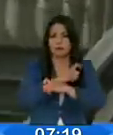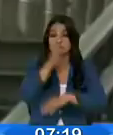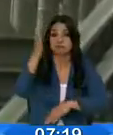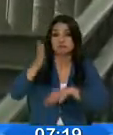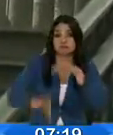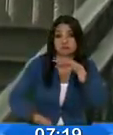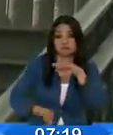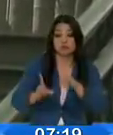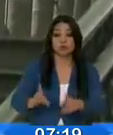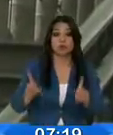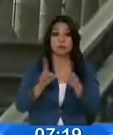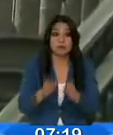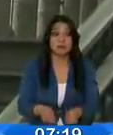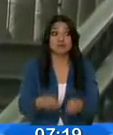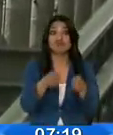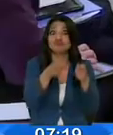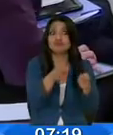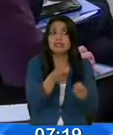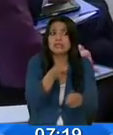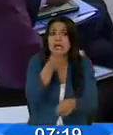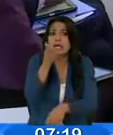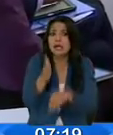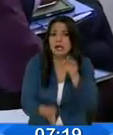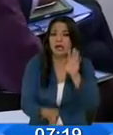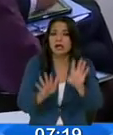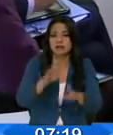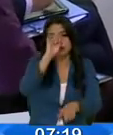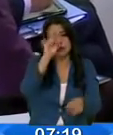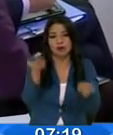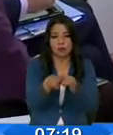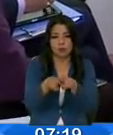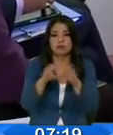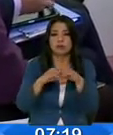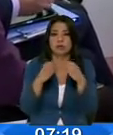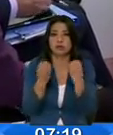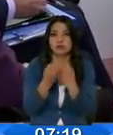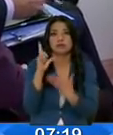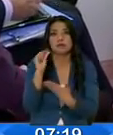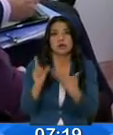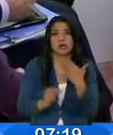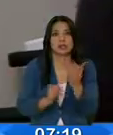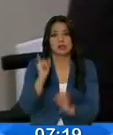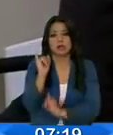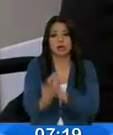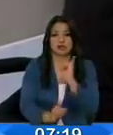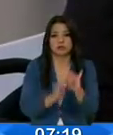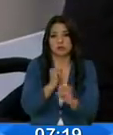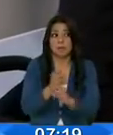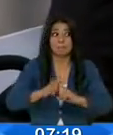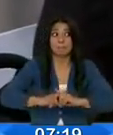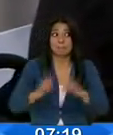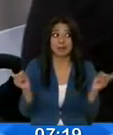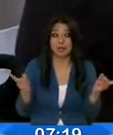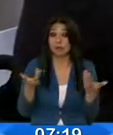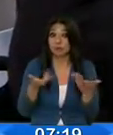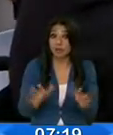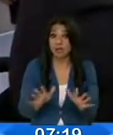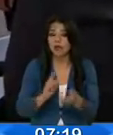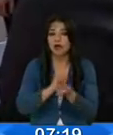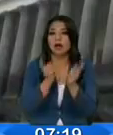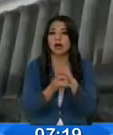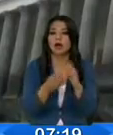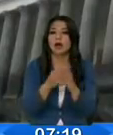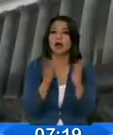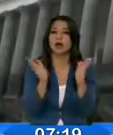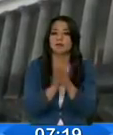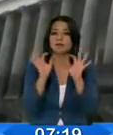para presentar el documento está por concluir. Como parte del acuerdo con el Fondo Monetario Internacional, caso contrario no se podrá incluir dichos cambios en